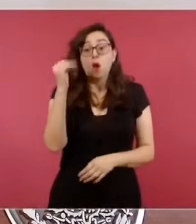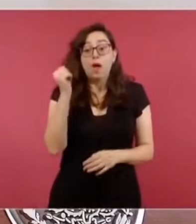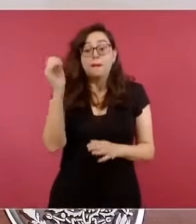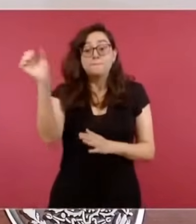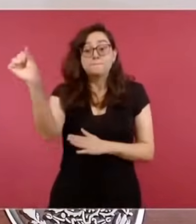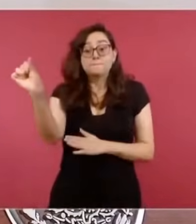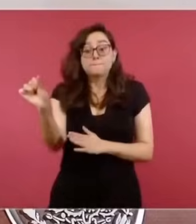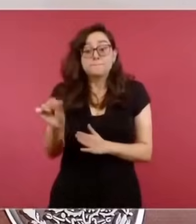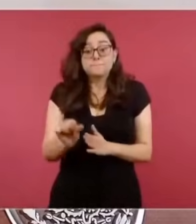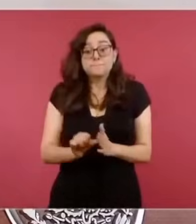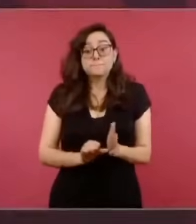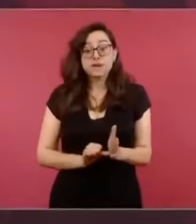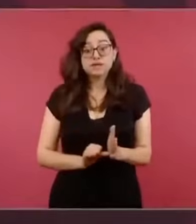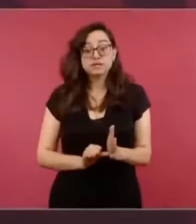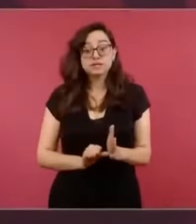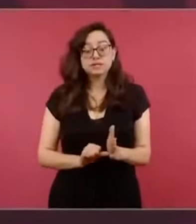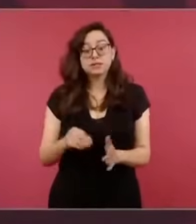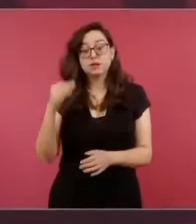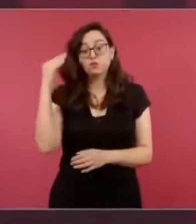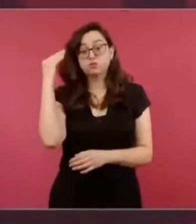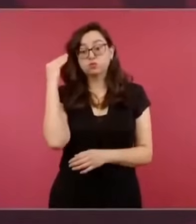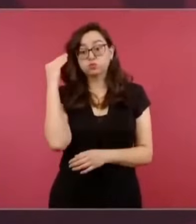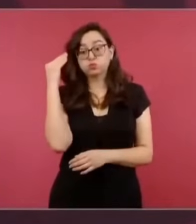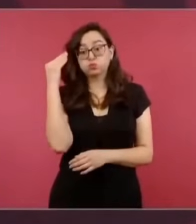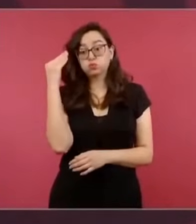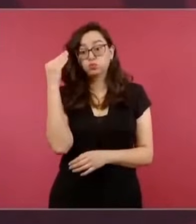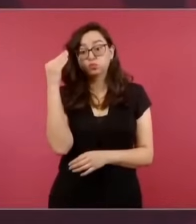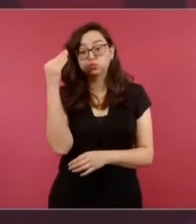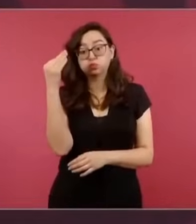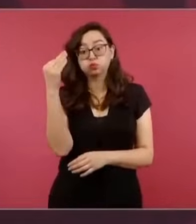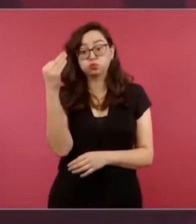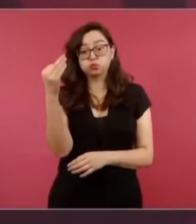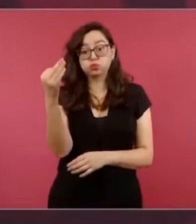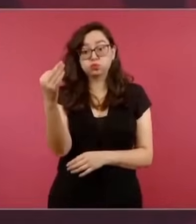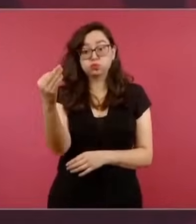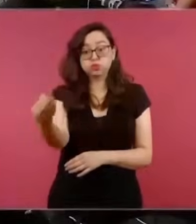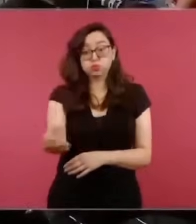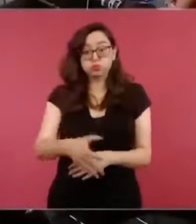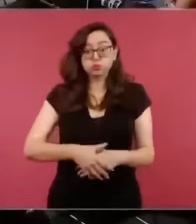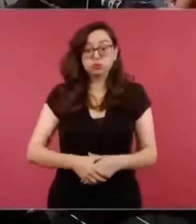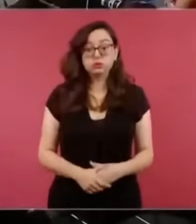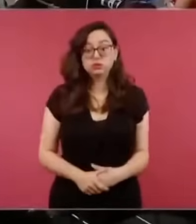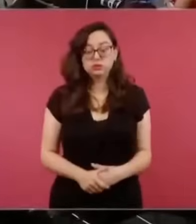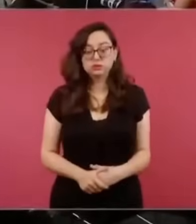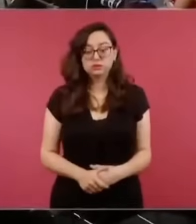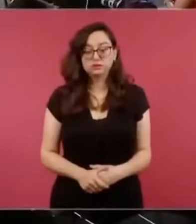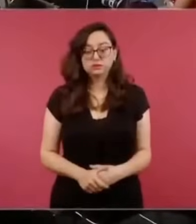al mismo tiempo, porque esa es la doble moral de los